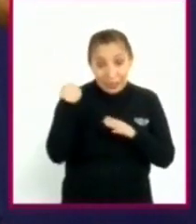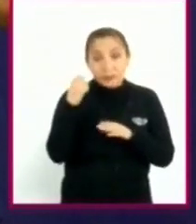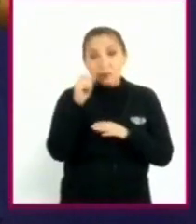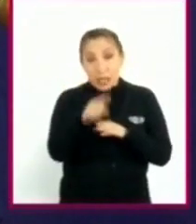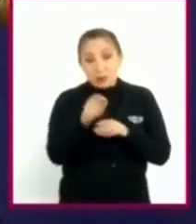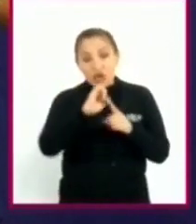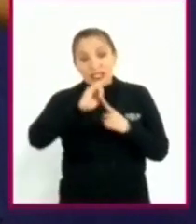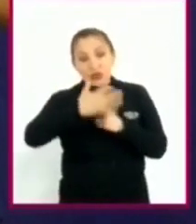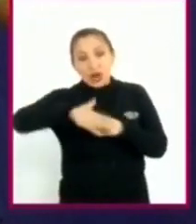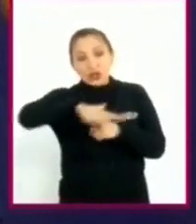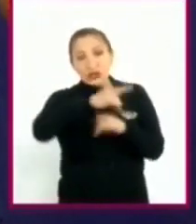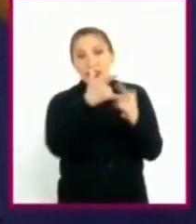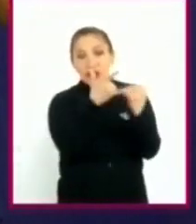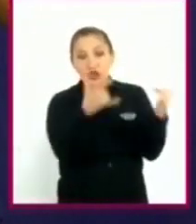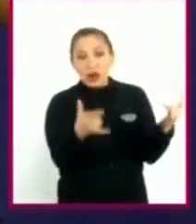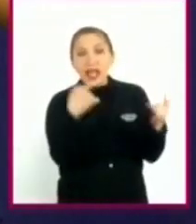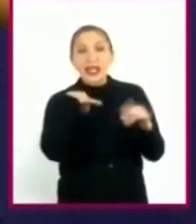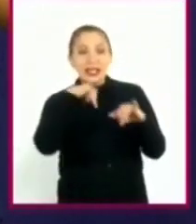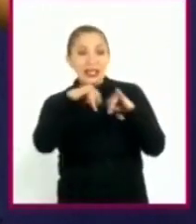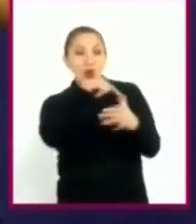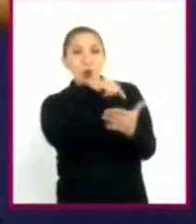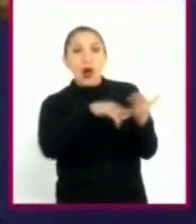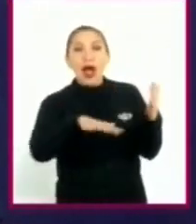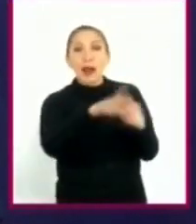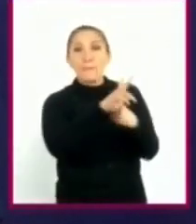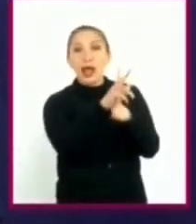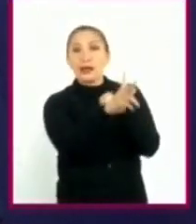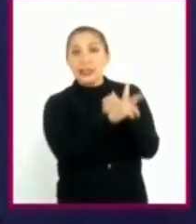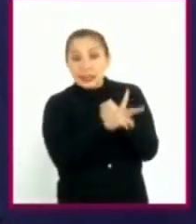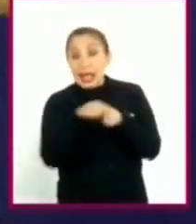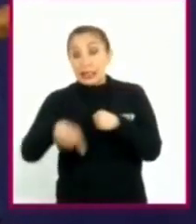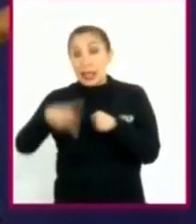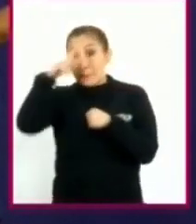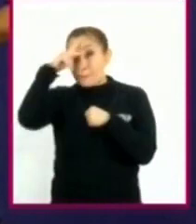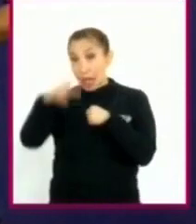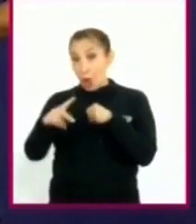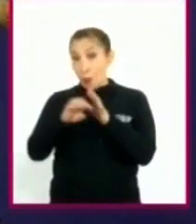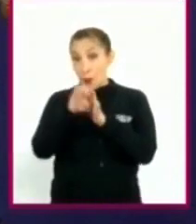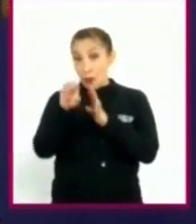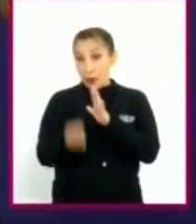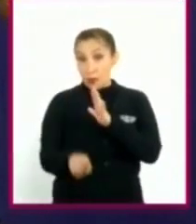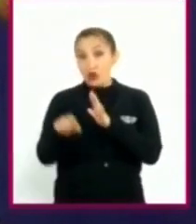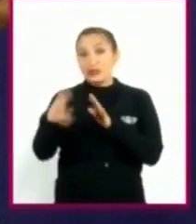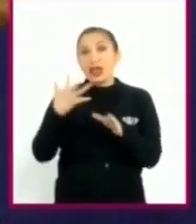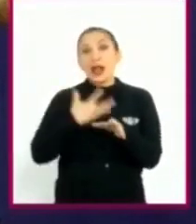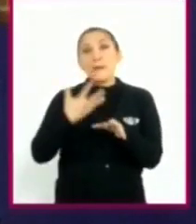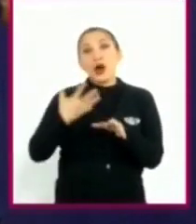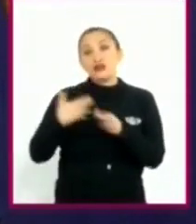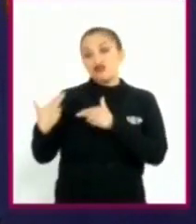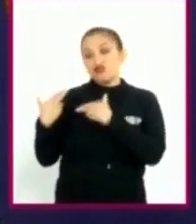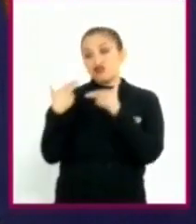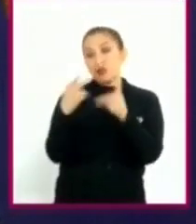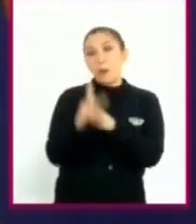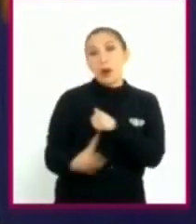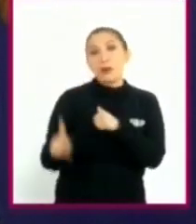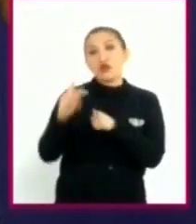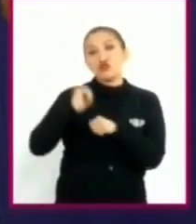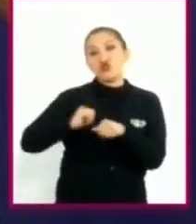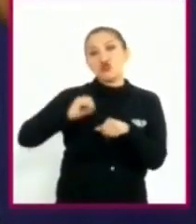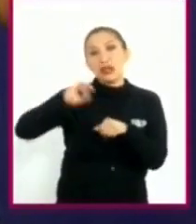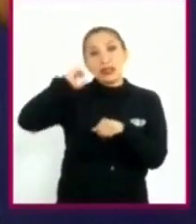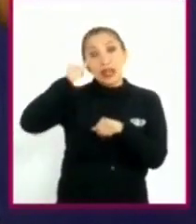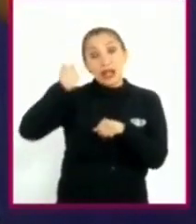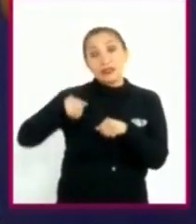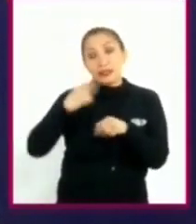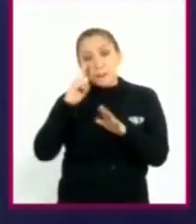con las situaciones históricas y geográficas de un país. En México, por ejemplo, tenemos el legado de los pueblos indígenas, que